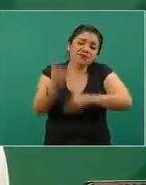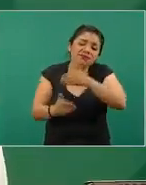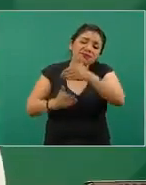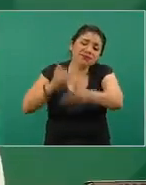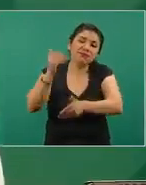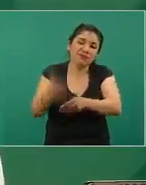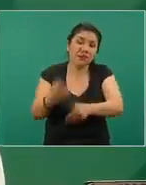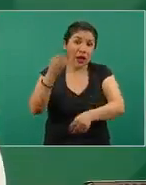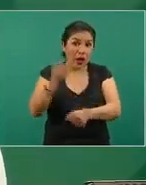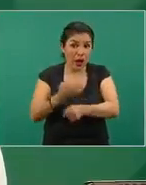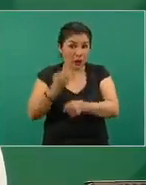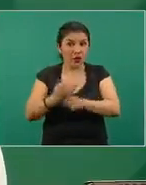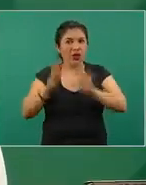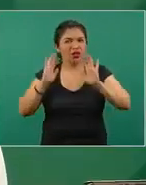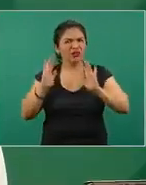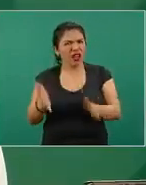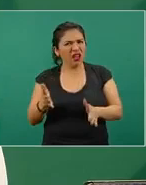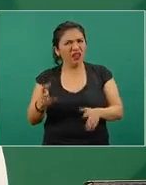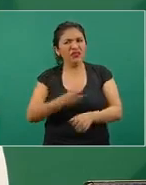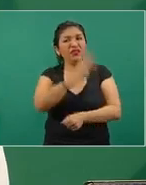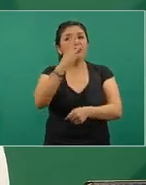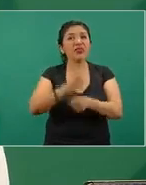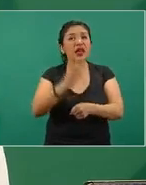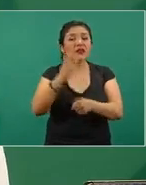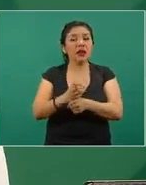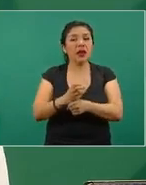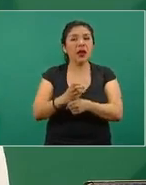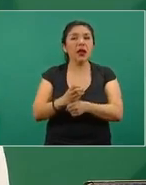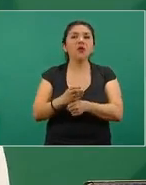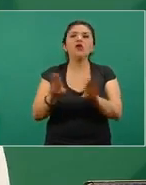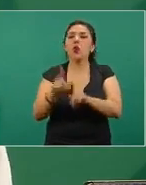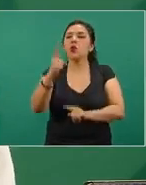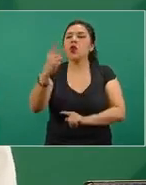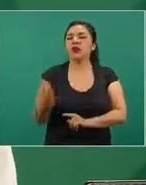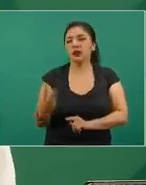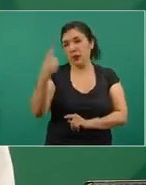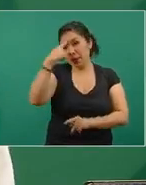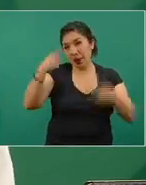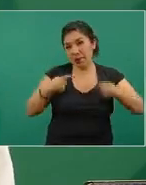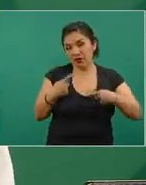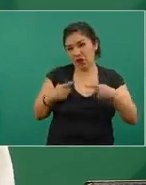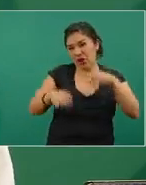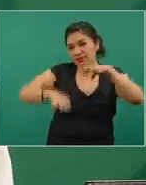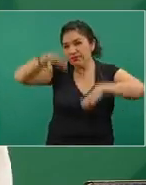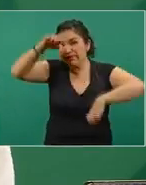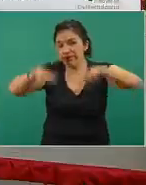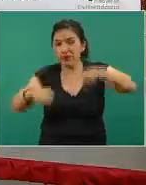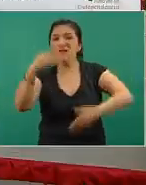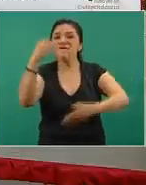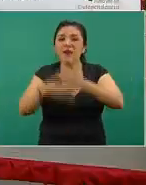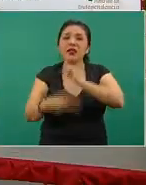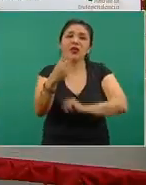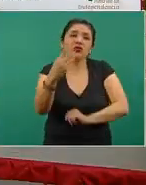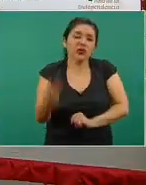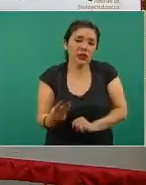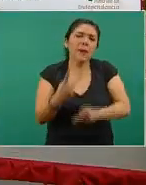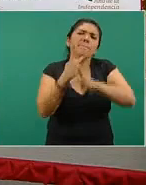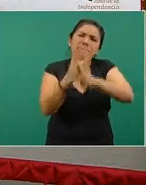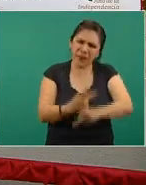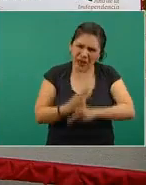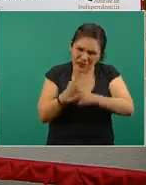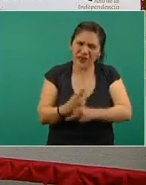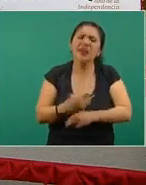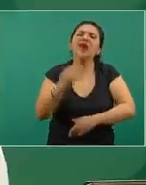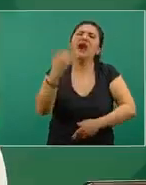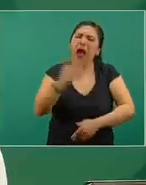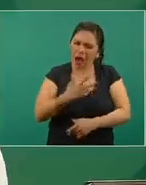ya la tercera parte de las personas adultas mayores, nos faltan 2/3 partes. Paciencia, a todo el mundo le va a tocar su